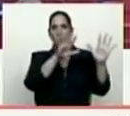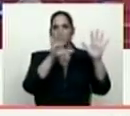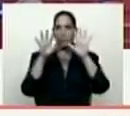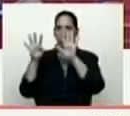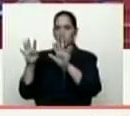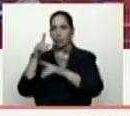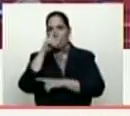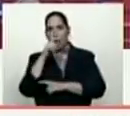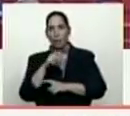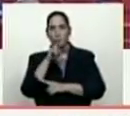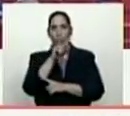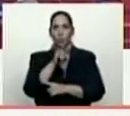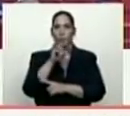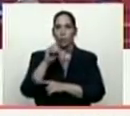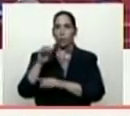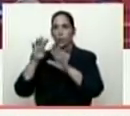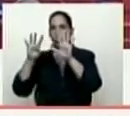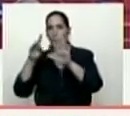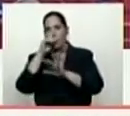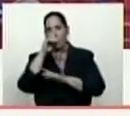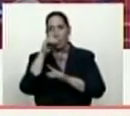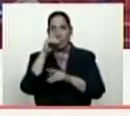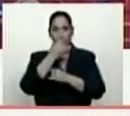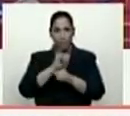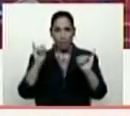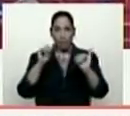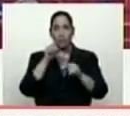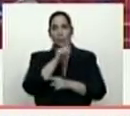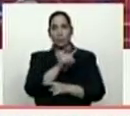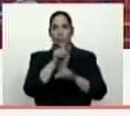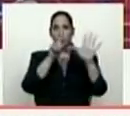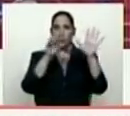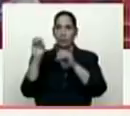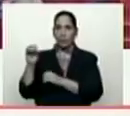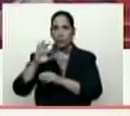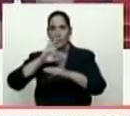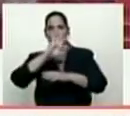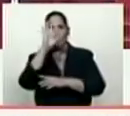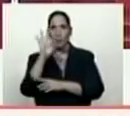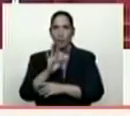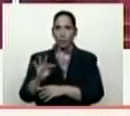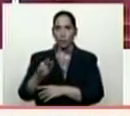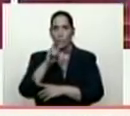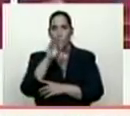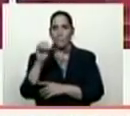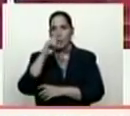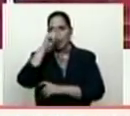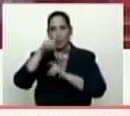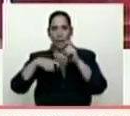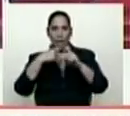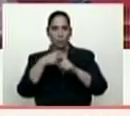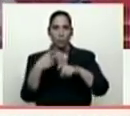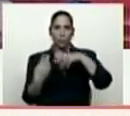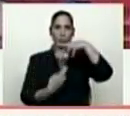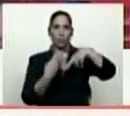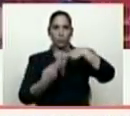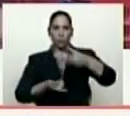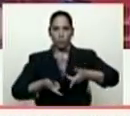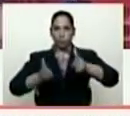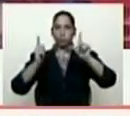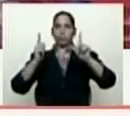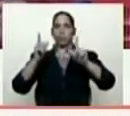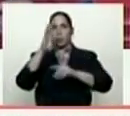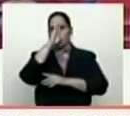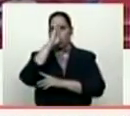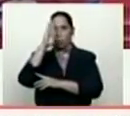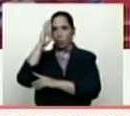año 209 de la Independencia, 160 de la Federación y 20 de la Revolución Bolivariana. Cúmplase. Diosdado